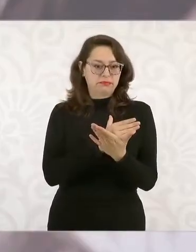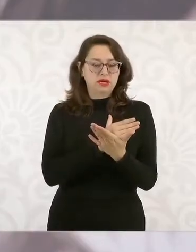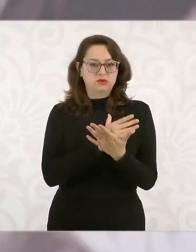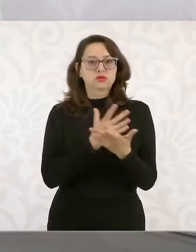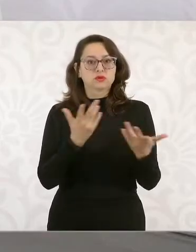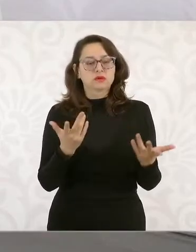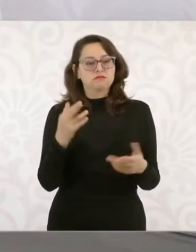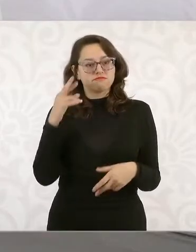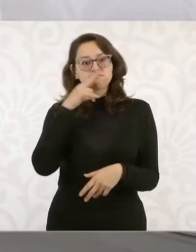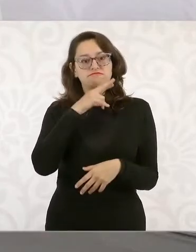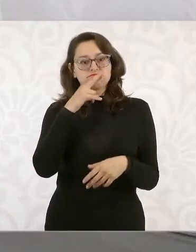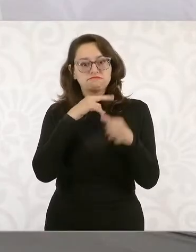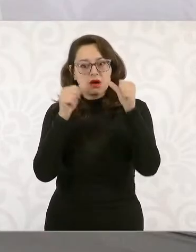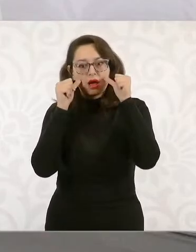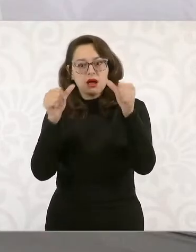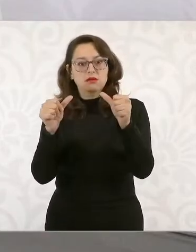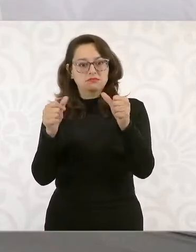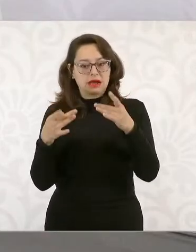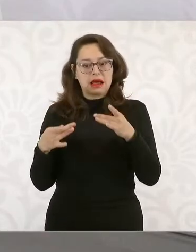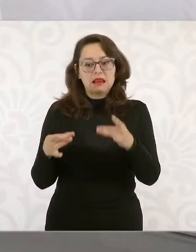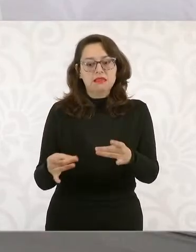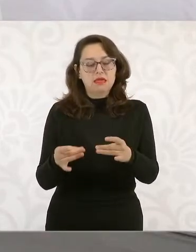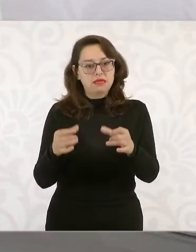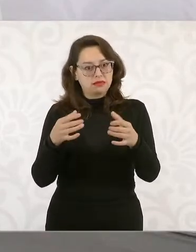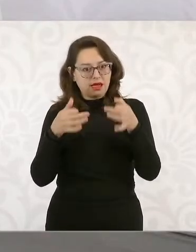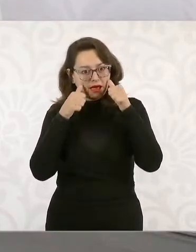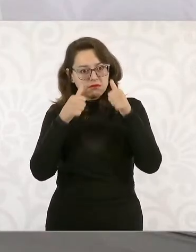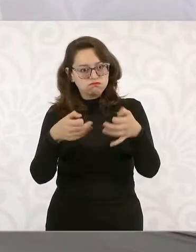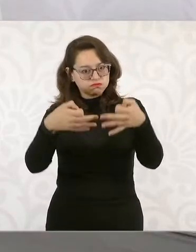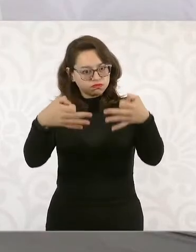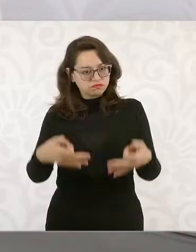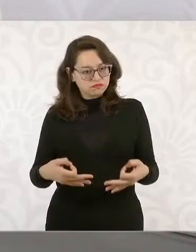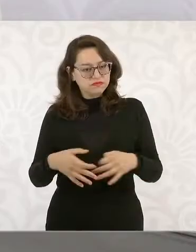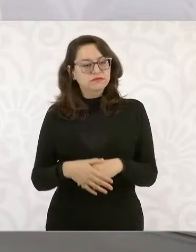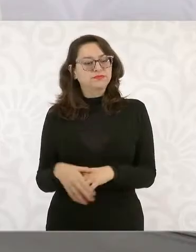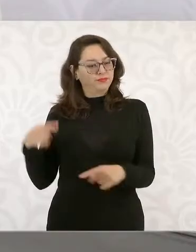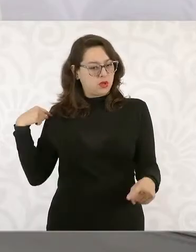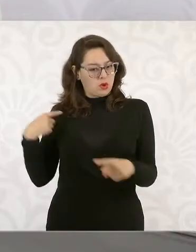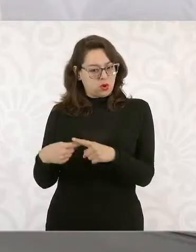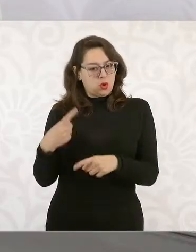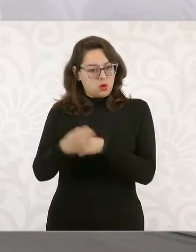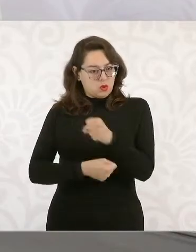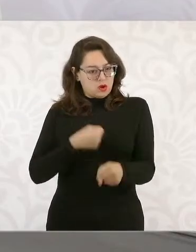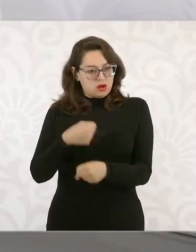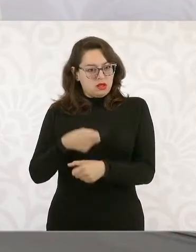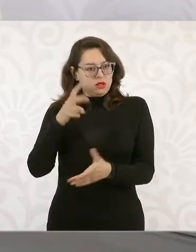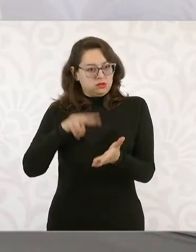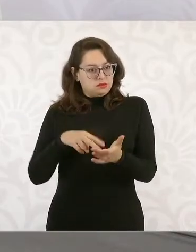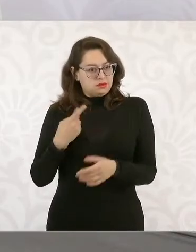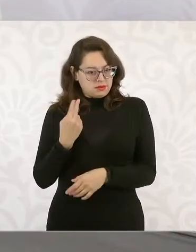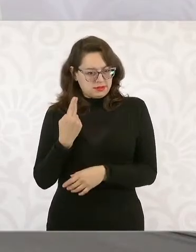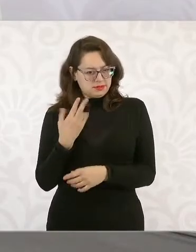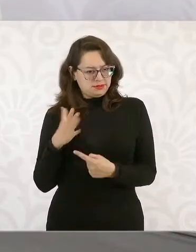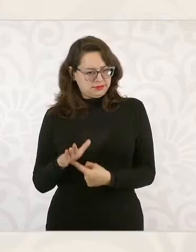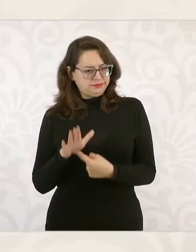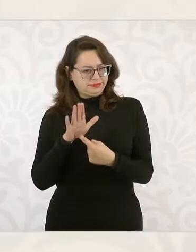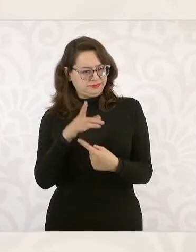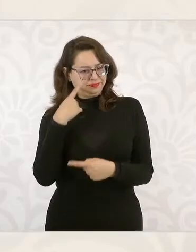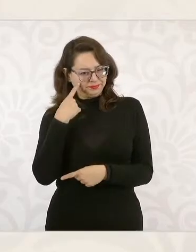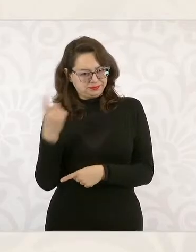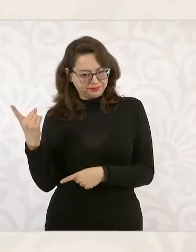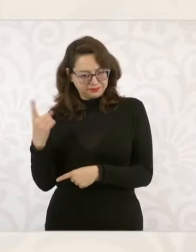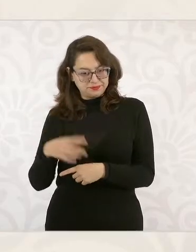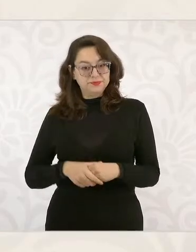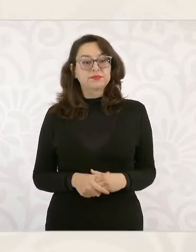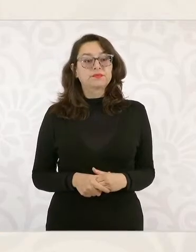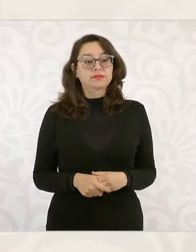de la atención. Y estos son los resultados que tuvimos en 2025. En 2025 realizamos 14